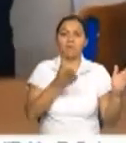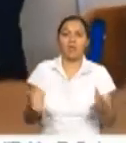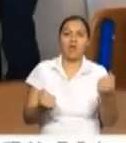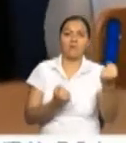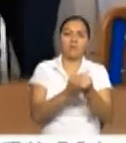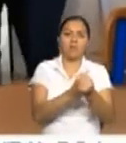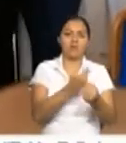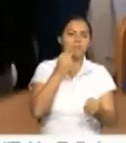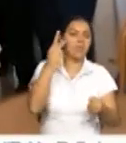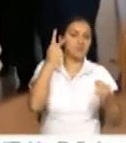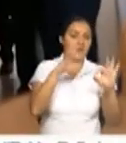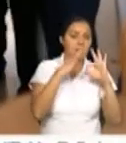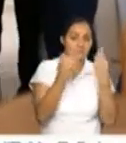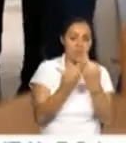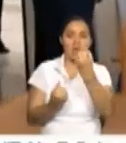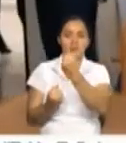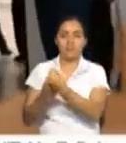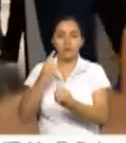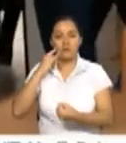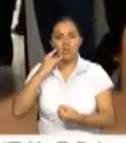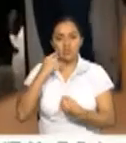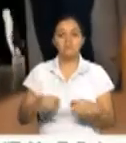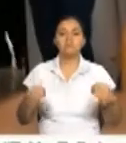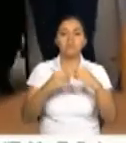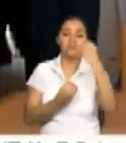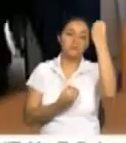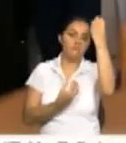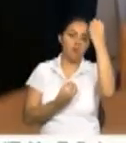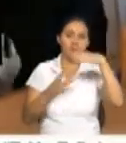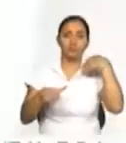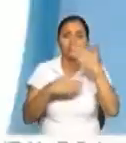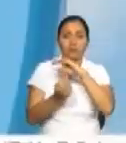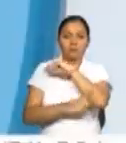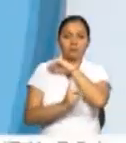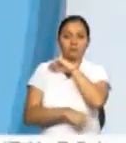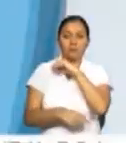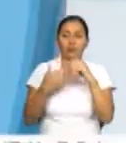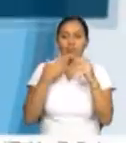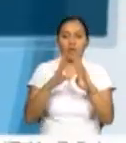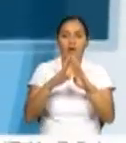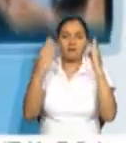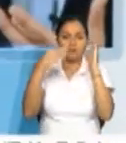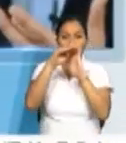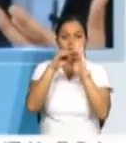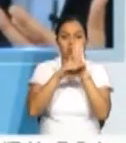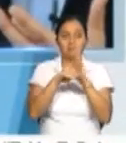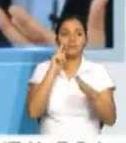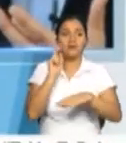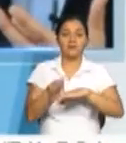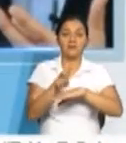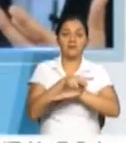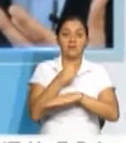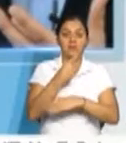y a los niños y una apertura a la información que posee el ministerio para que se sancione. Estuve yo en la Fiscalía del Estado pidiendo